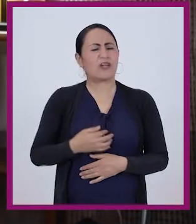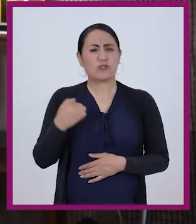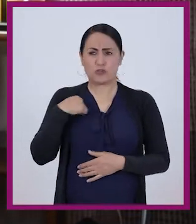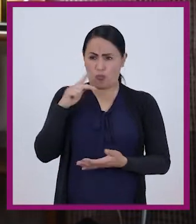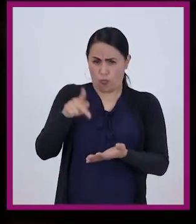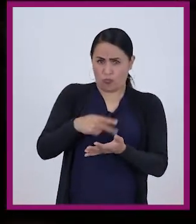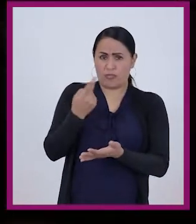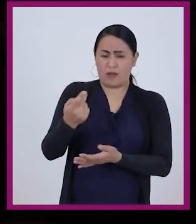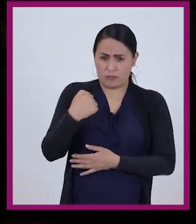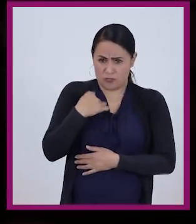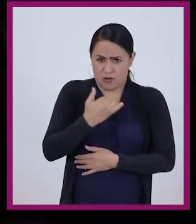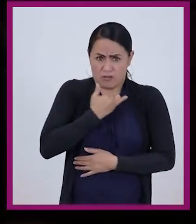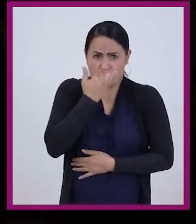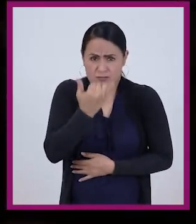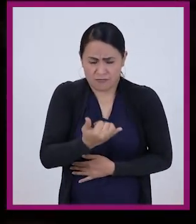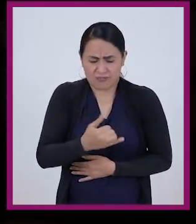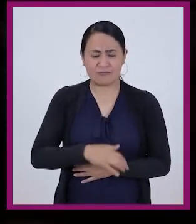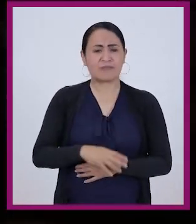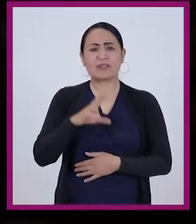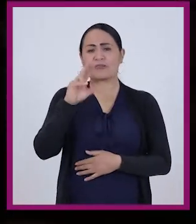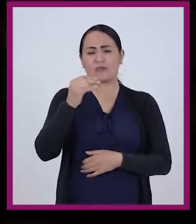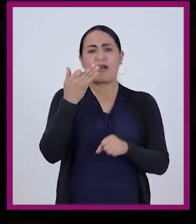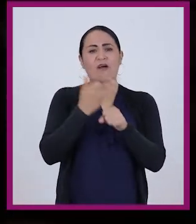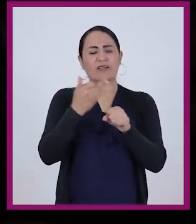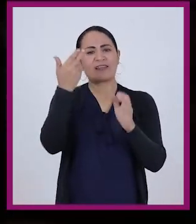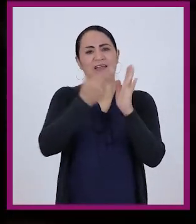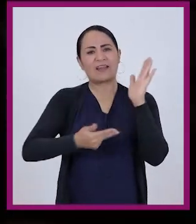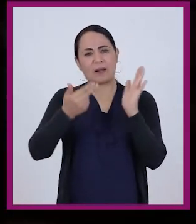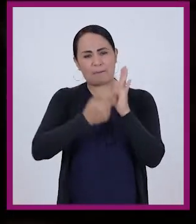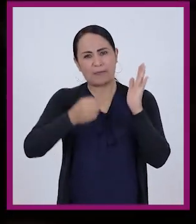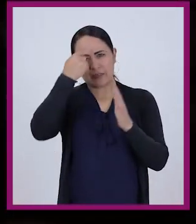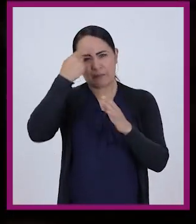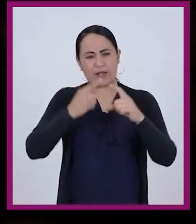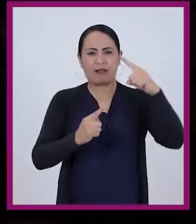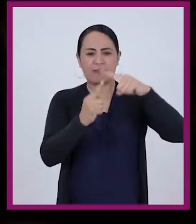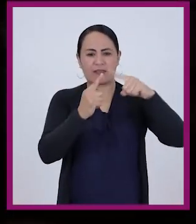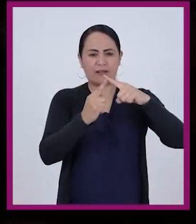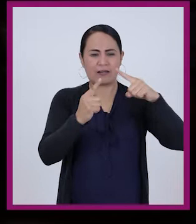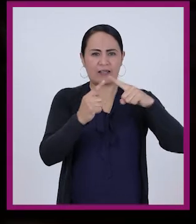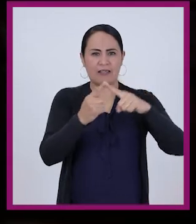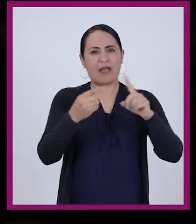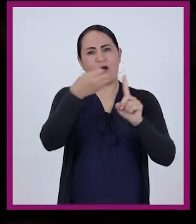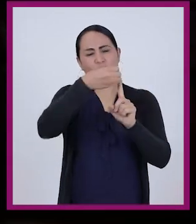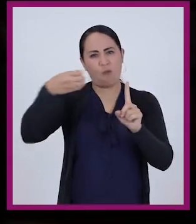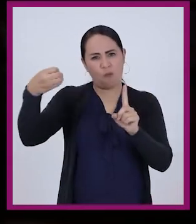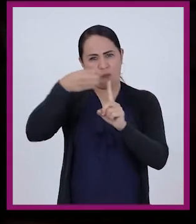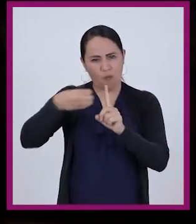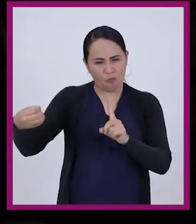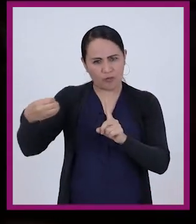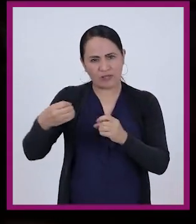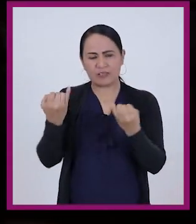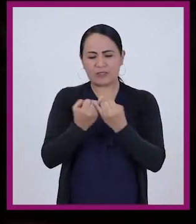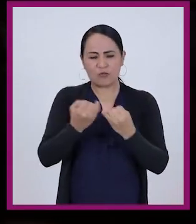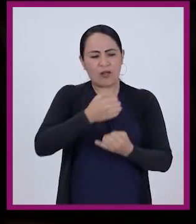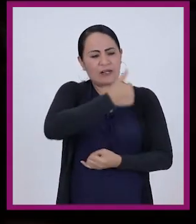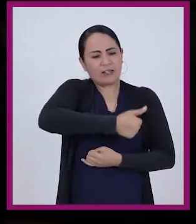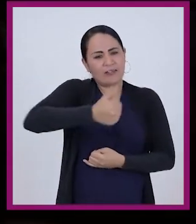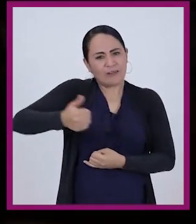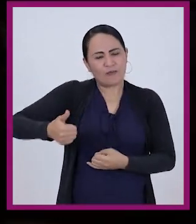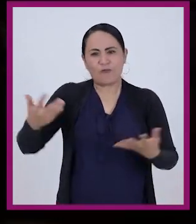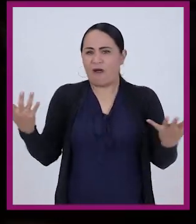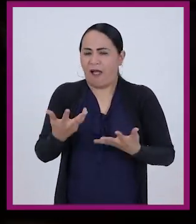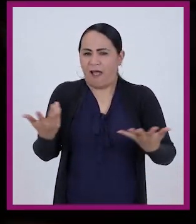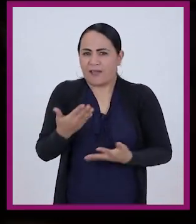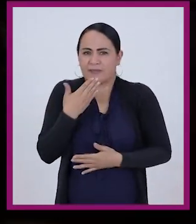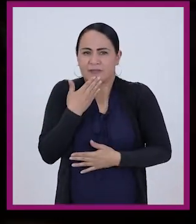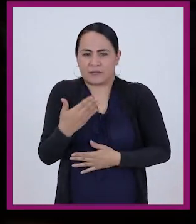manos, Juanma? Pues es que de verdad no me vuelve a pasar. Así que diseñé una herramienta para organizar tareas y mejorar nuestro